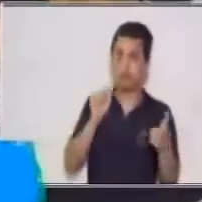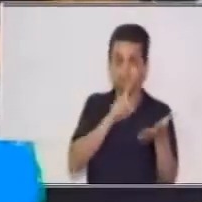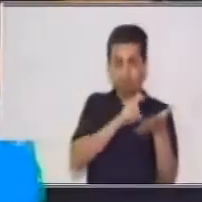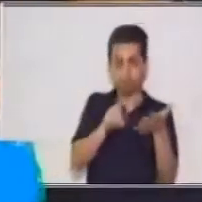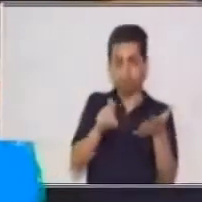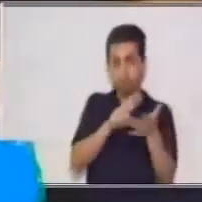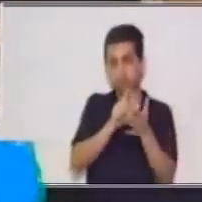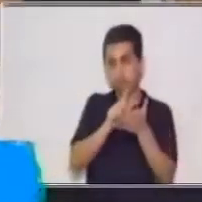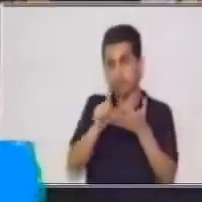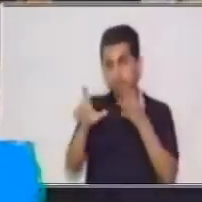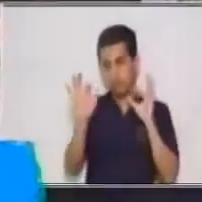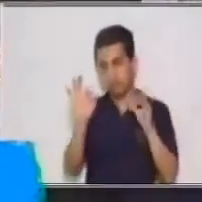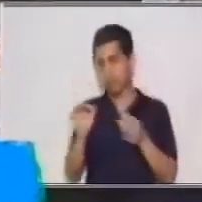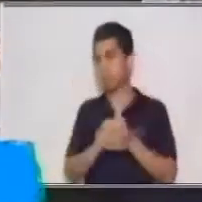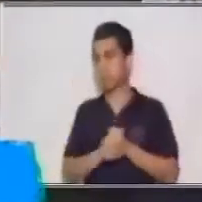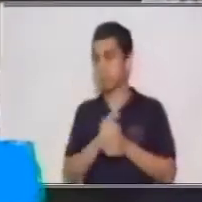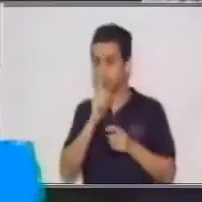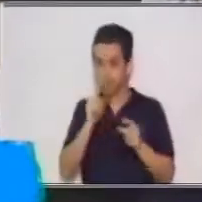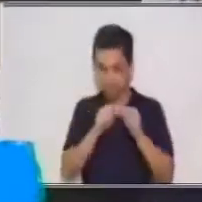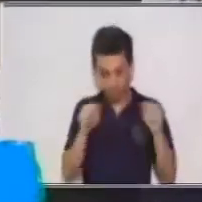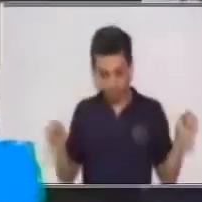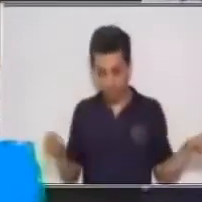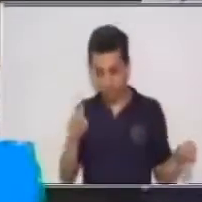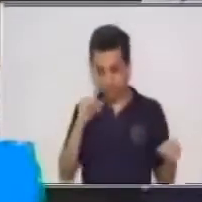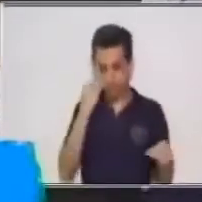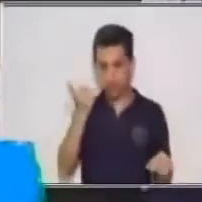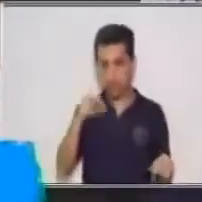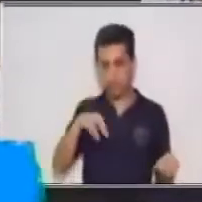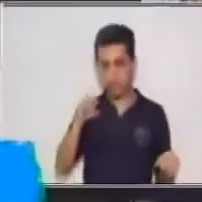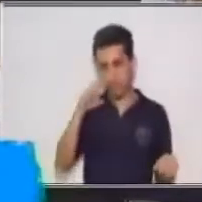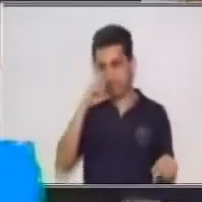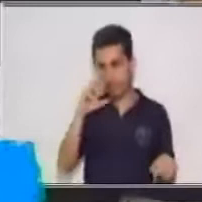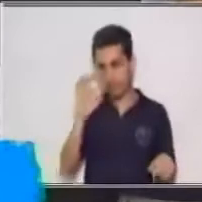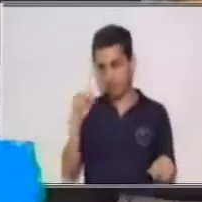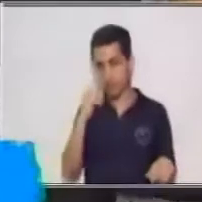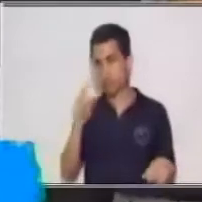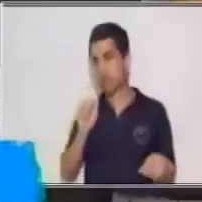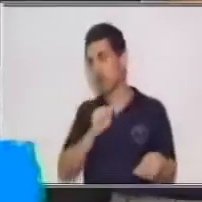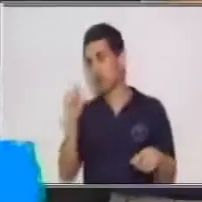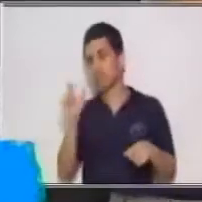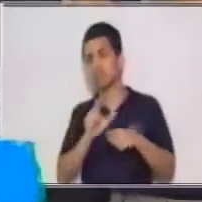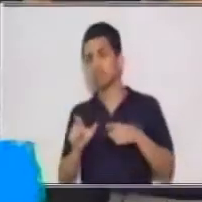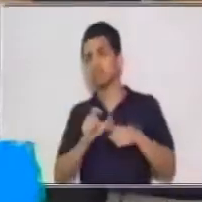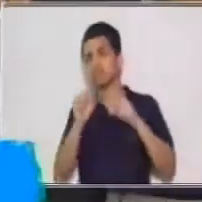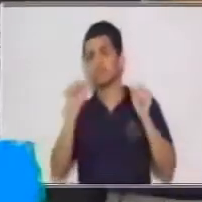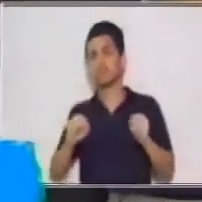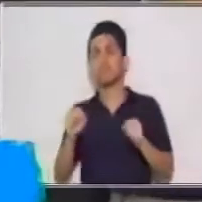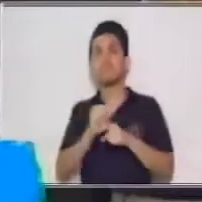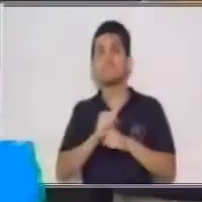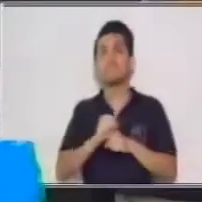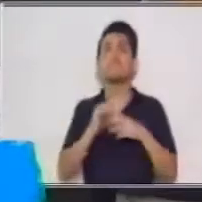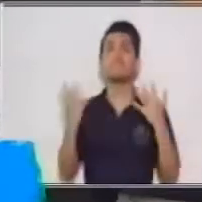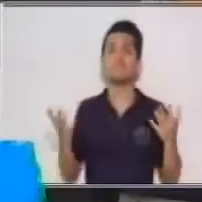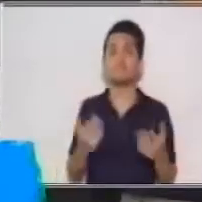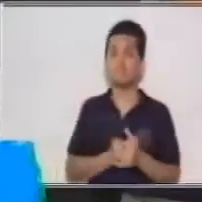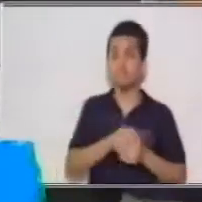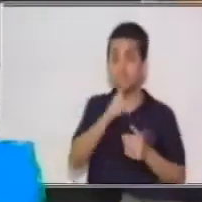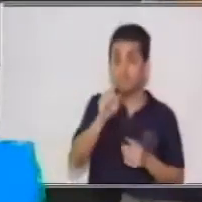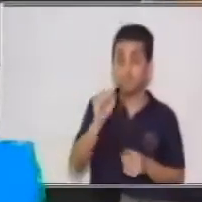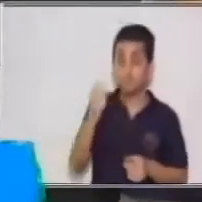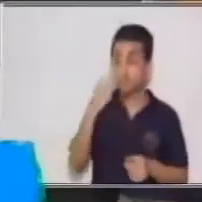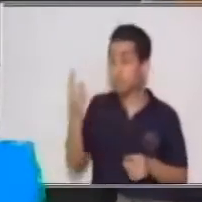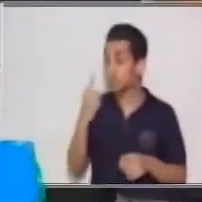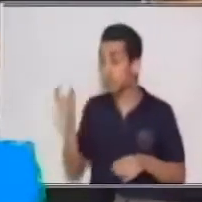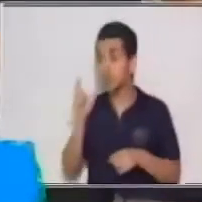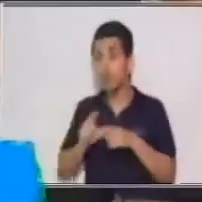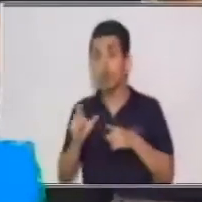puedes encontrar el diámetro de tu pastel. ¿Con qué otras cosas puedes practicar? ¿Te recuerdas que te pedí que buscaras artículos u objetos que